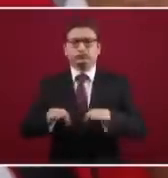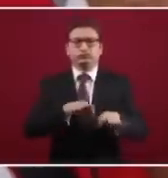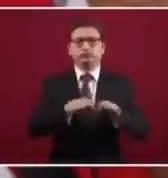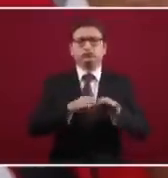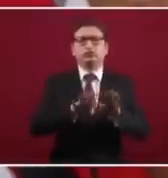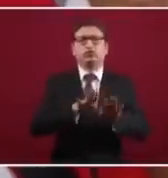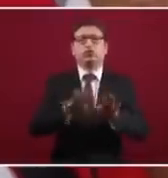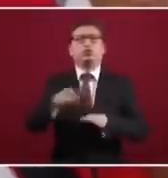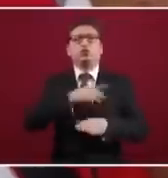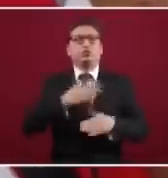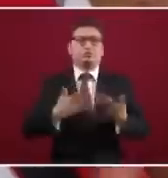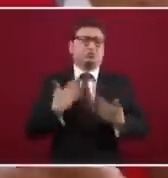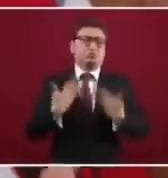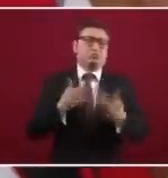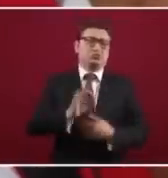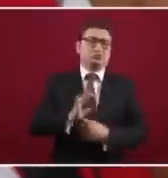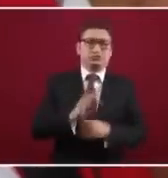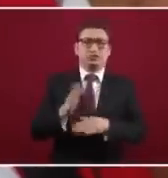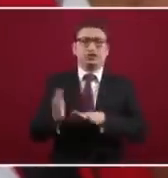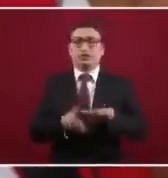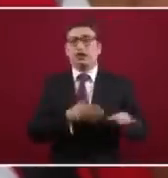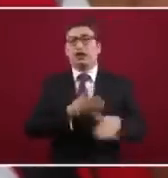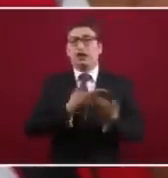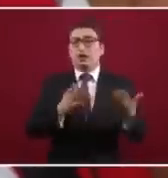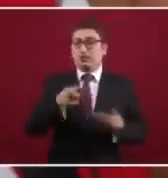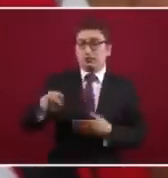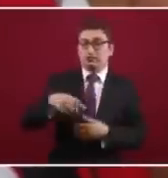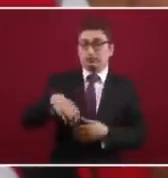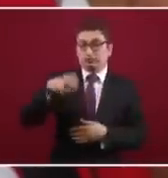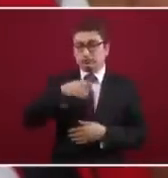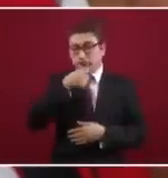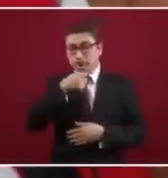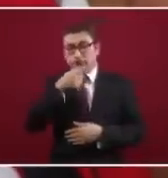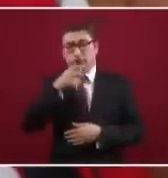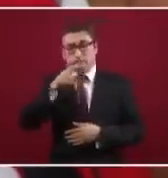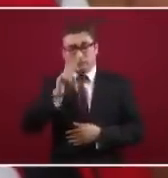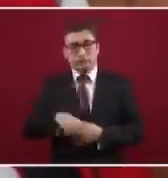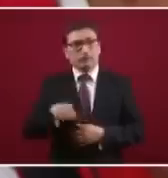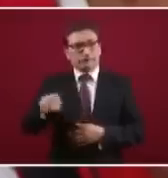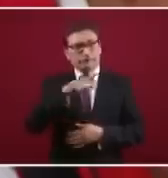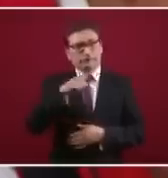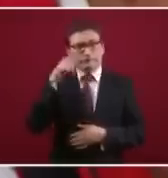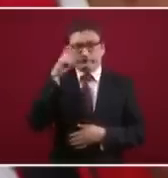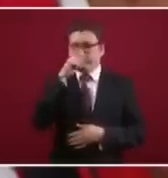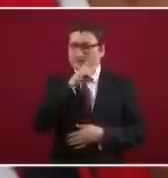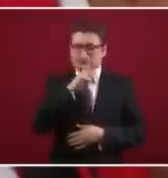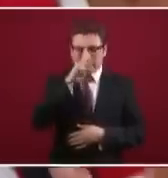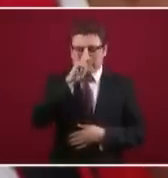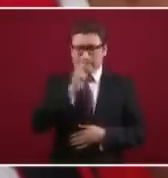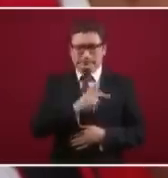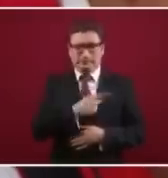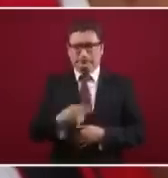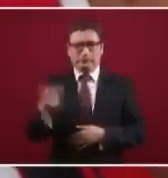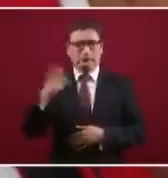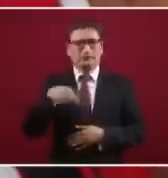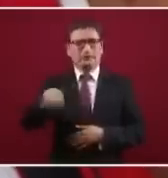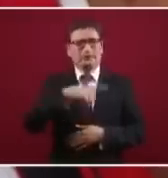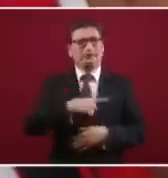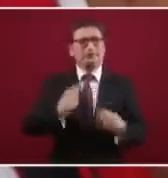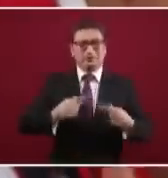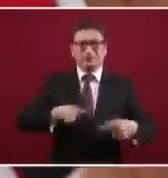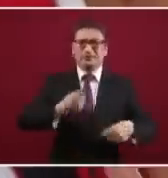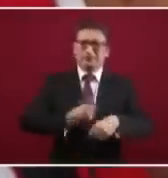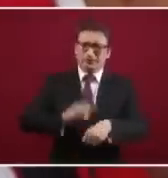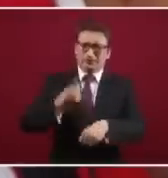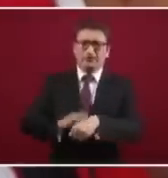como divertimento quizá, pero hoy esas personas, de verdad que viene una situación paupérrima, están